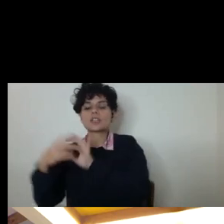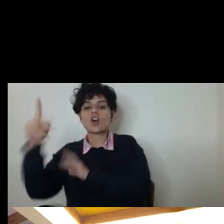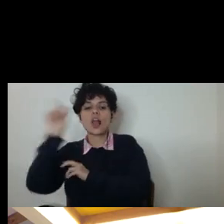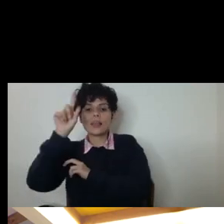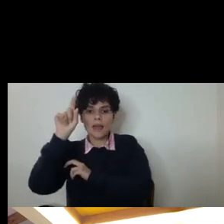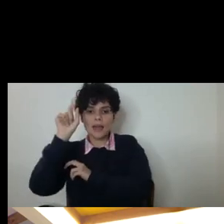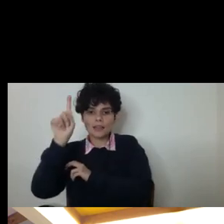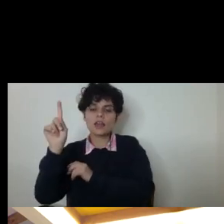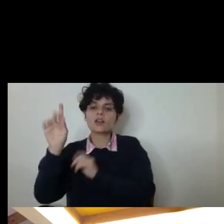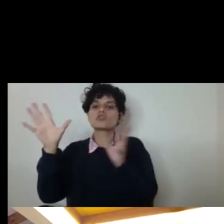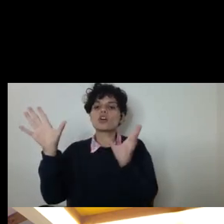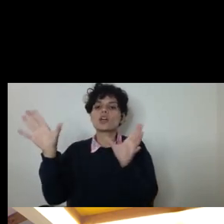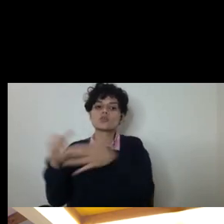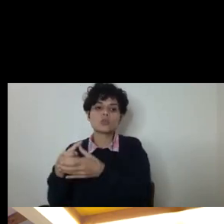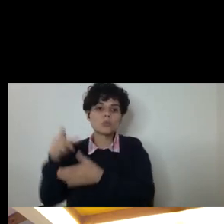de Hilmar Bering.